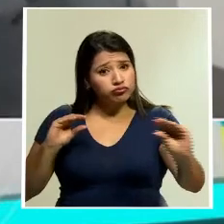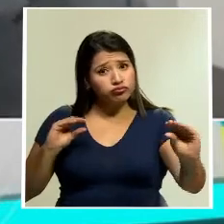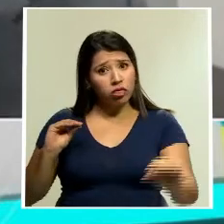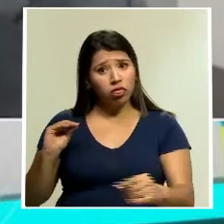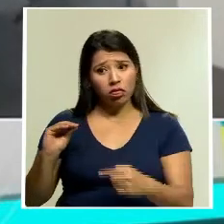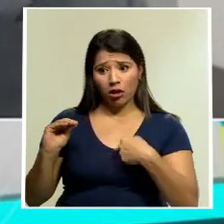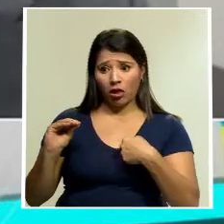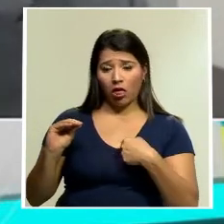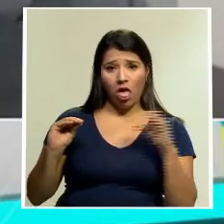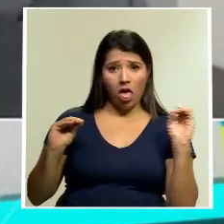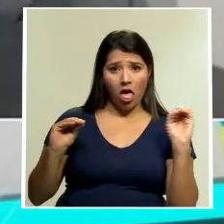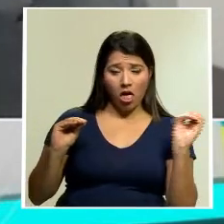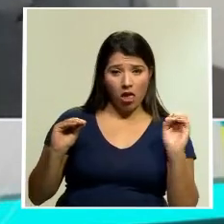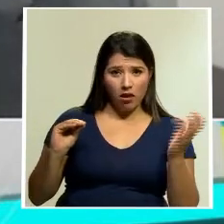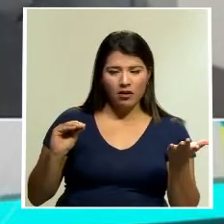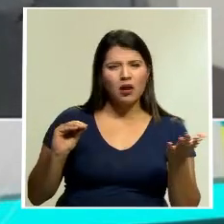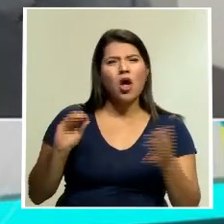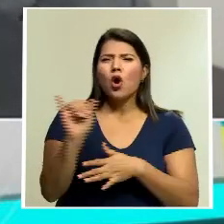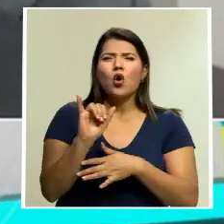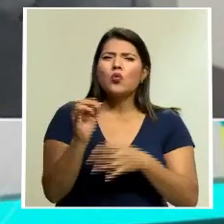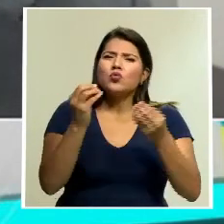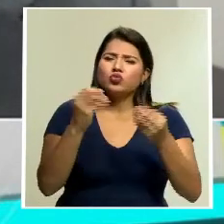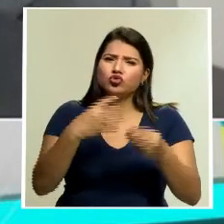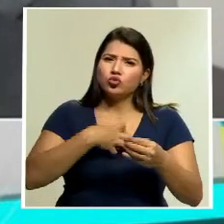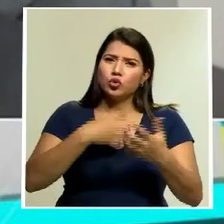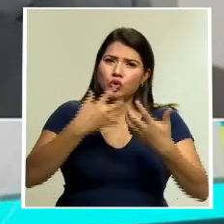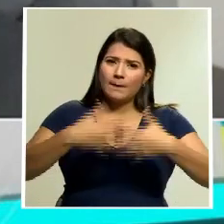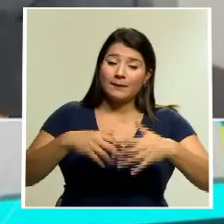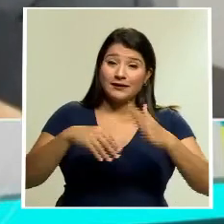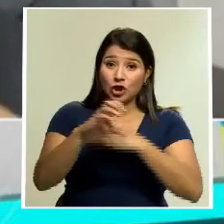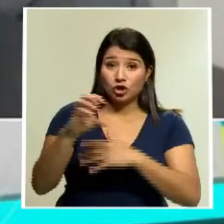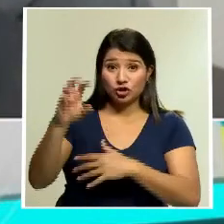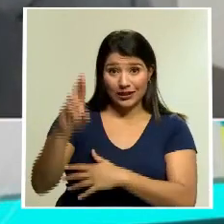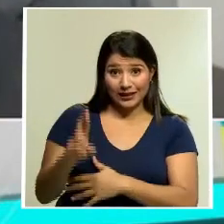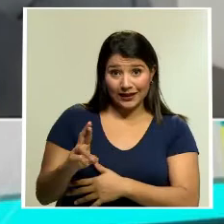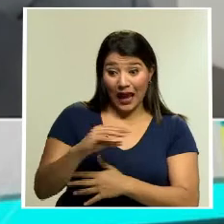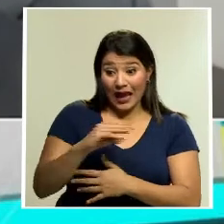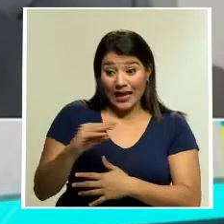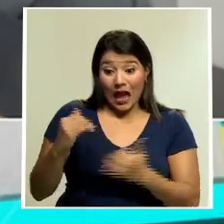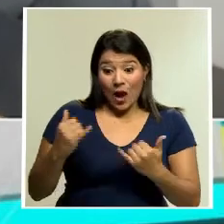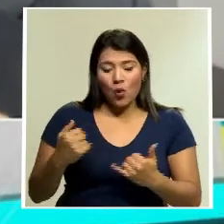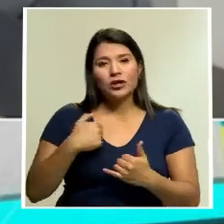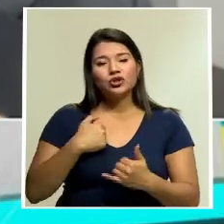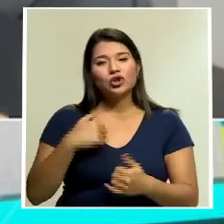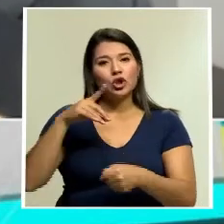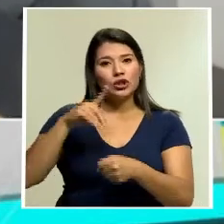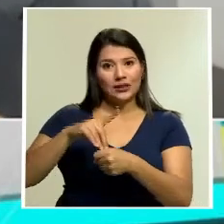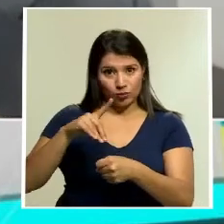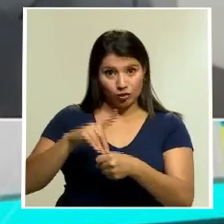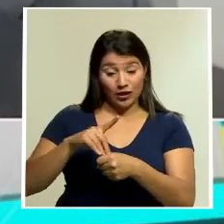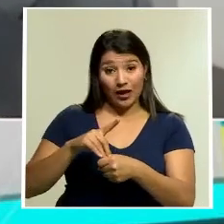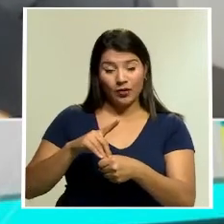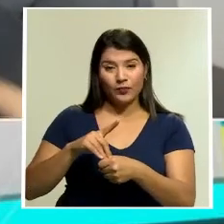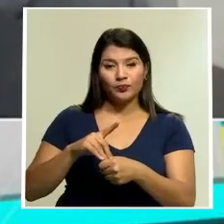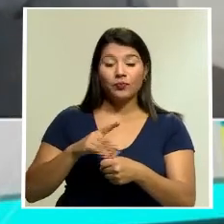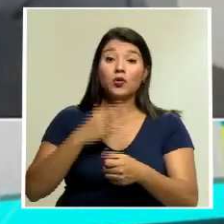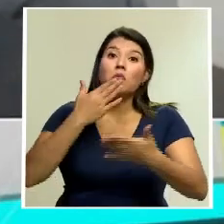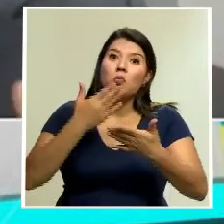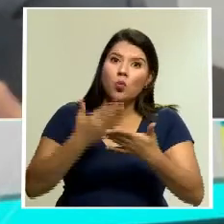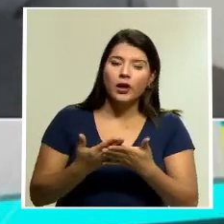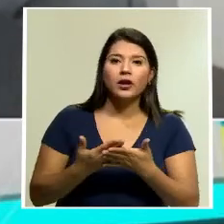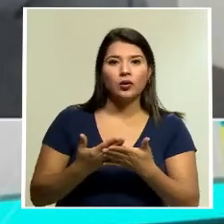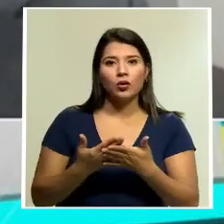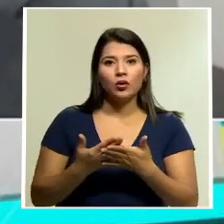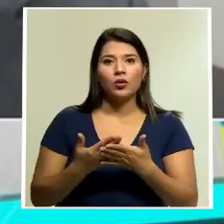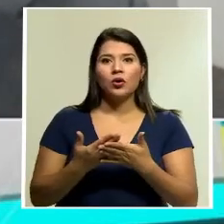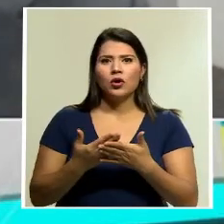muchísimos empresarios y emprendedores costarricenses. Y ahora como diputado, don Ernesto, bueno, muy actualizado